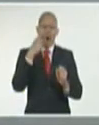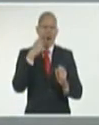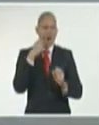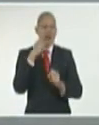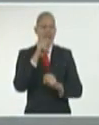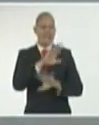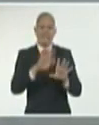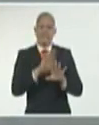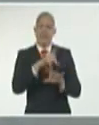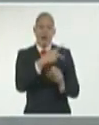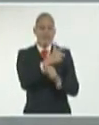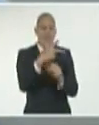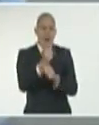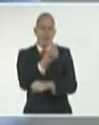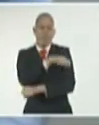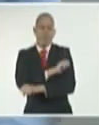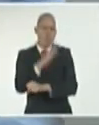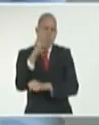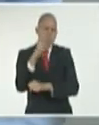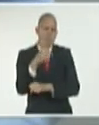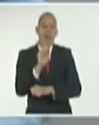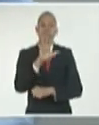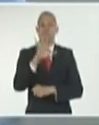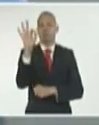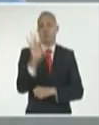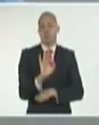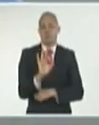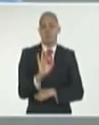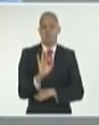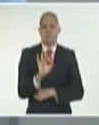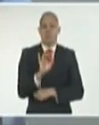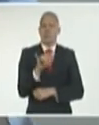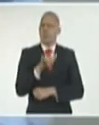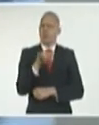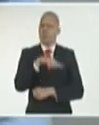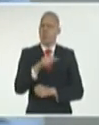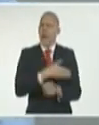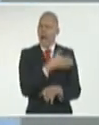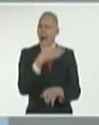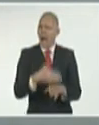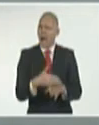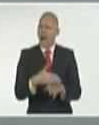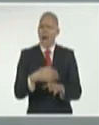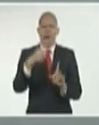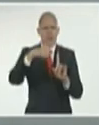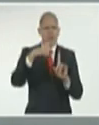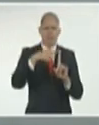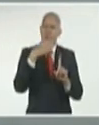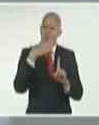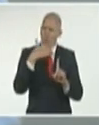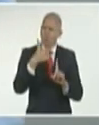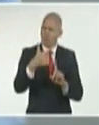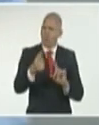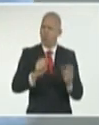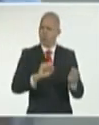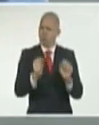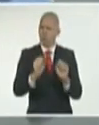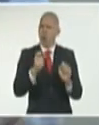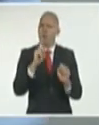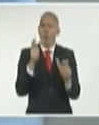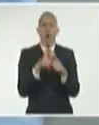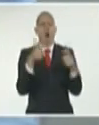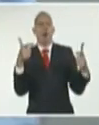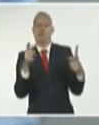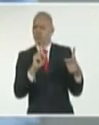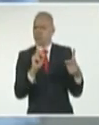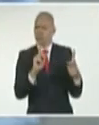vacunada. Esta es una provincia que ha sido bastante estable en el enfrentamiento a la COVID, no ha tenido prácticamente complicaciones.